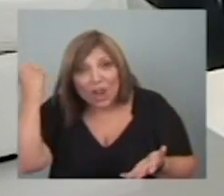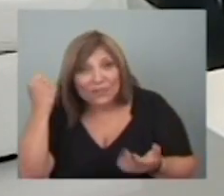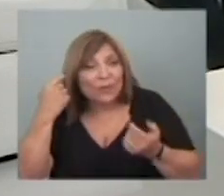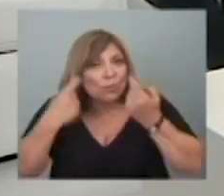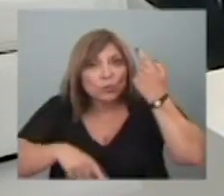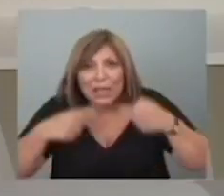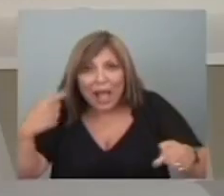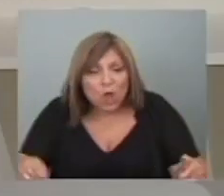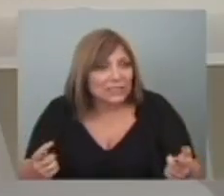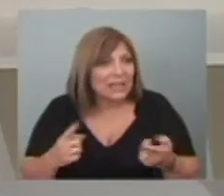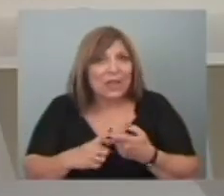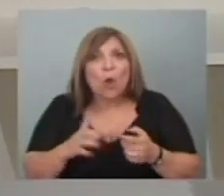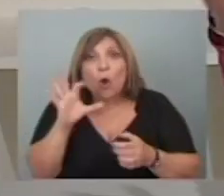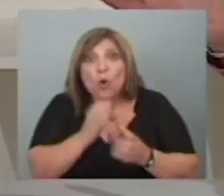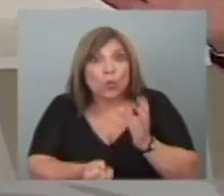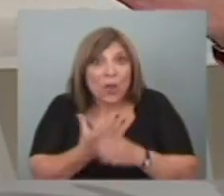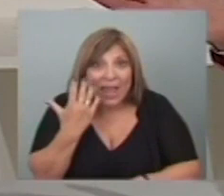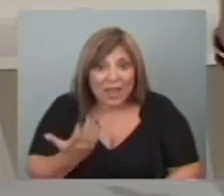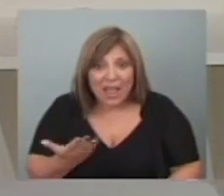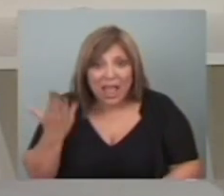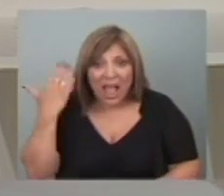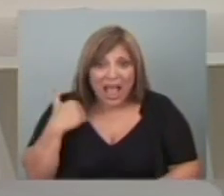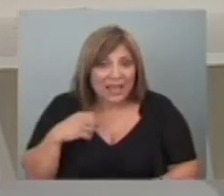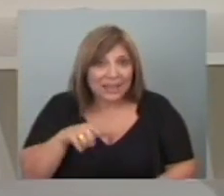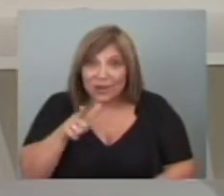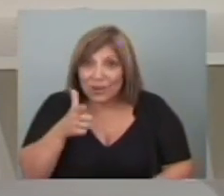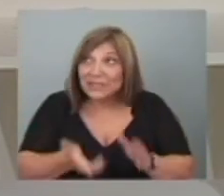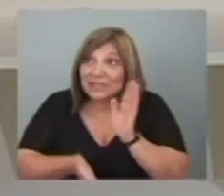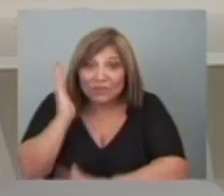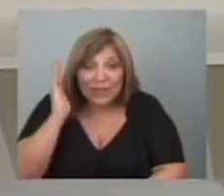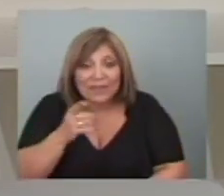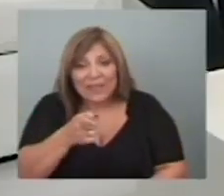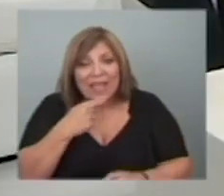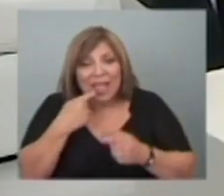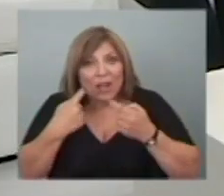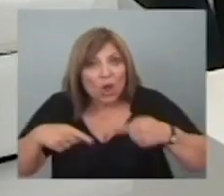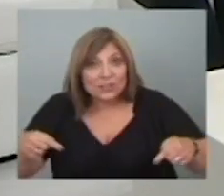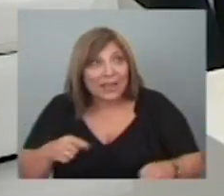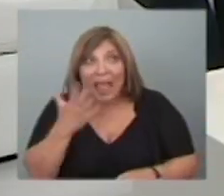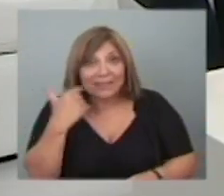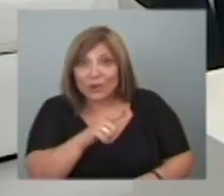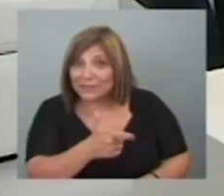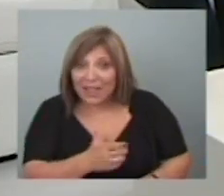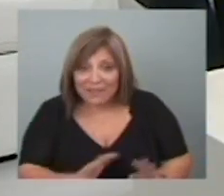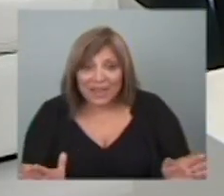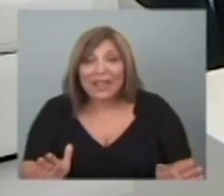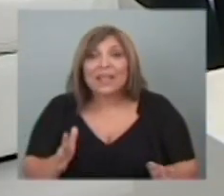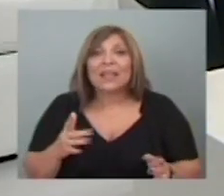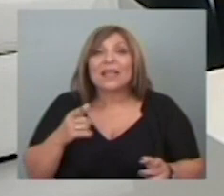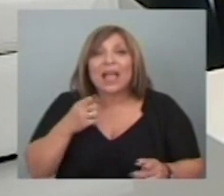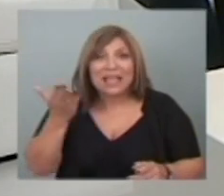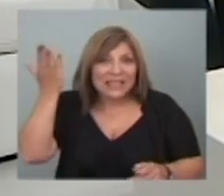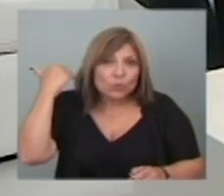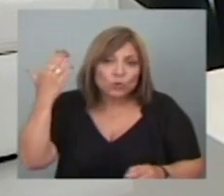muchas cosas o es nuevo. El MIDI capaz que no existió cuando se fueron. Estás hablando de casos puntuales de gente que hace